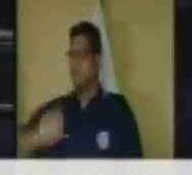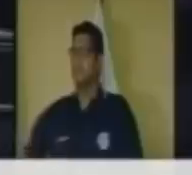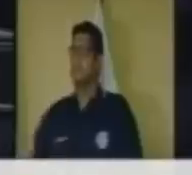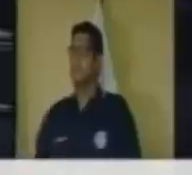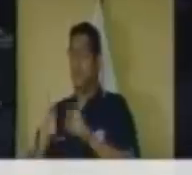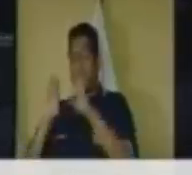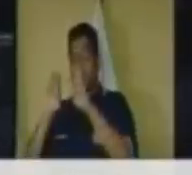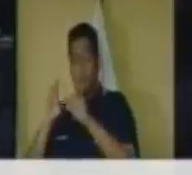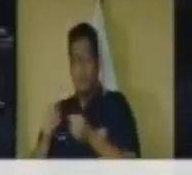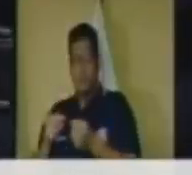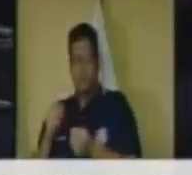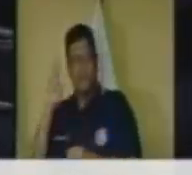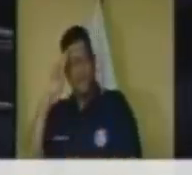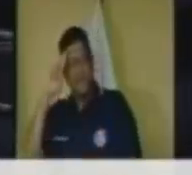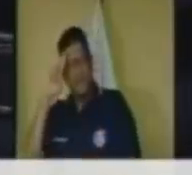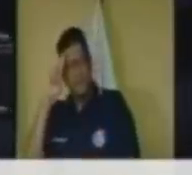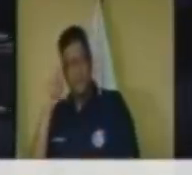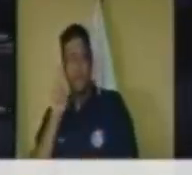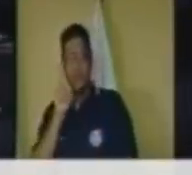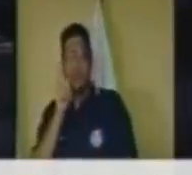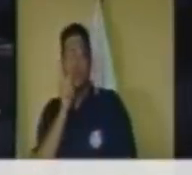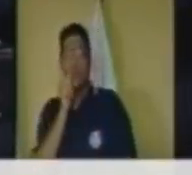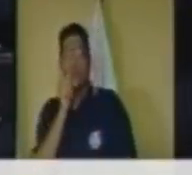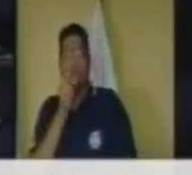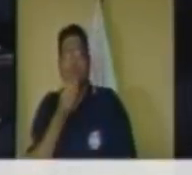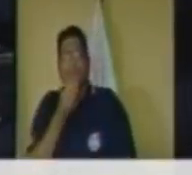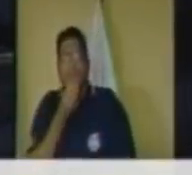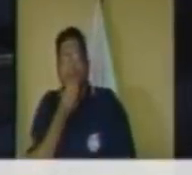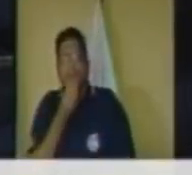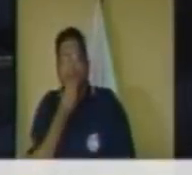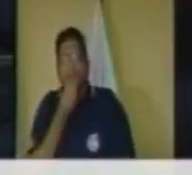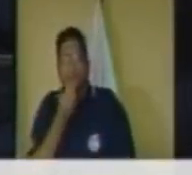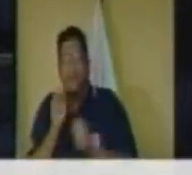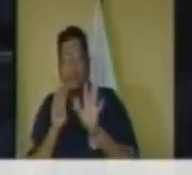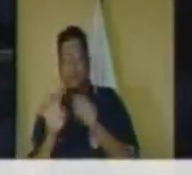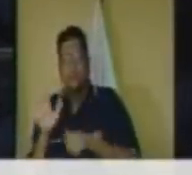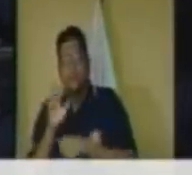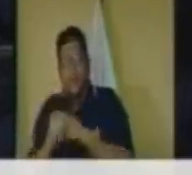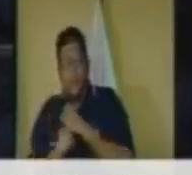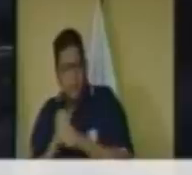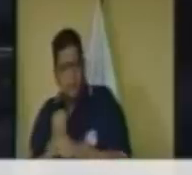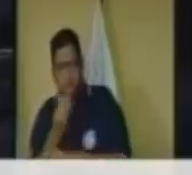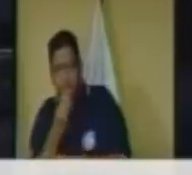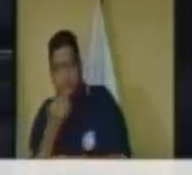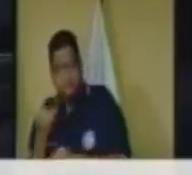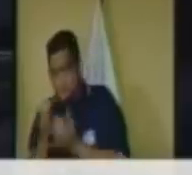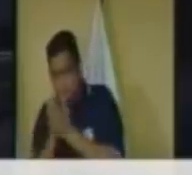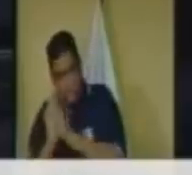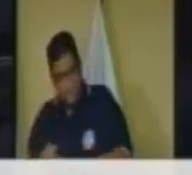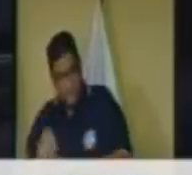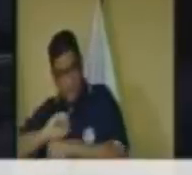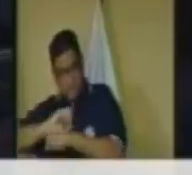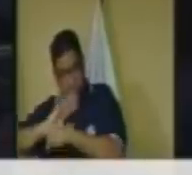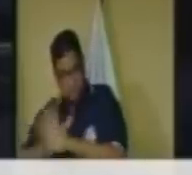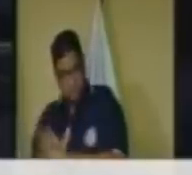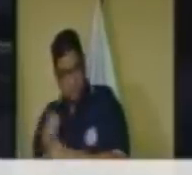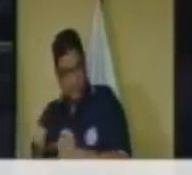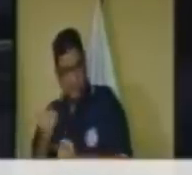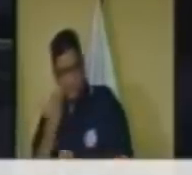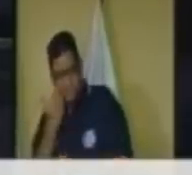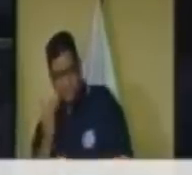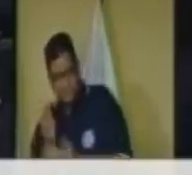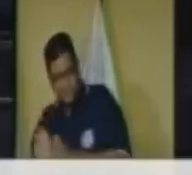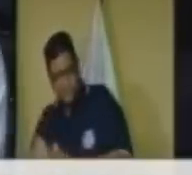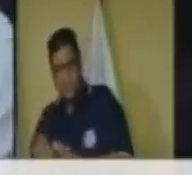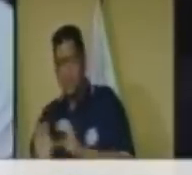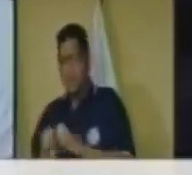pregunta que sí, definitivamente la va a responder nuestro jefe de epidemiología. Eso le corresponde a